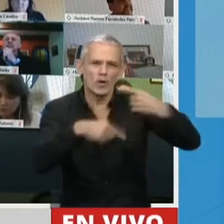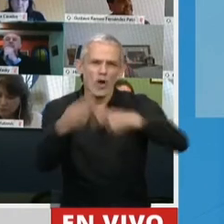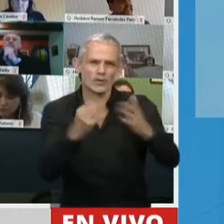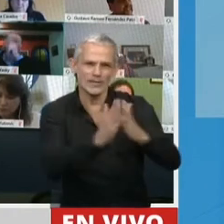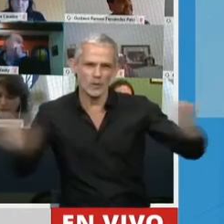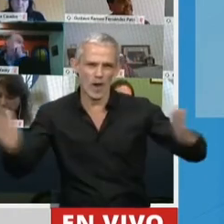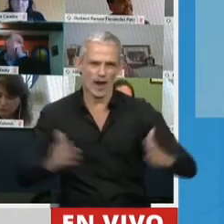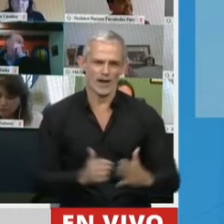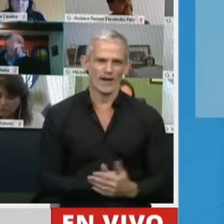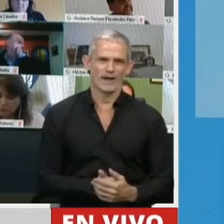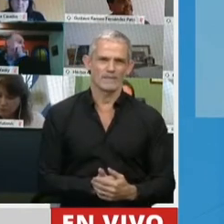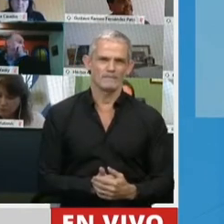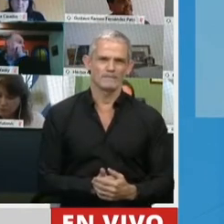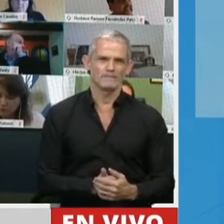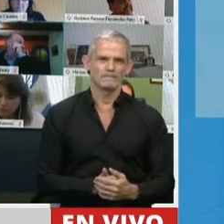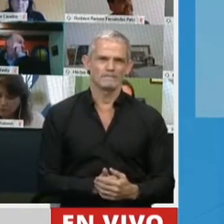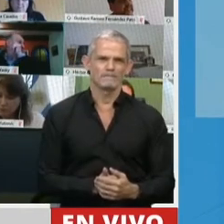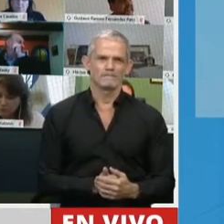escolar.